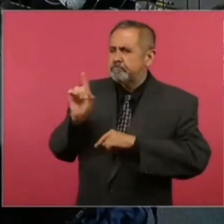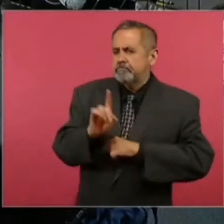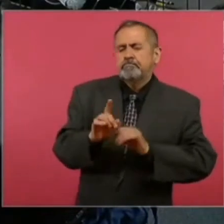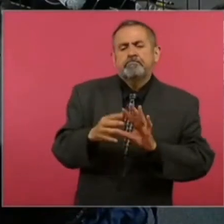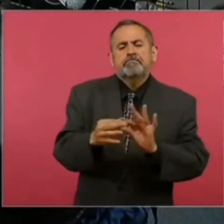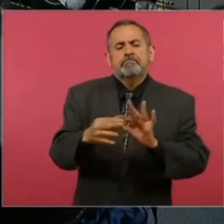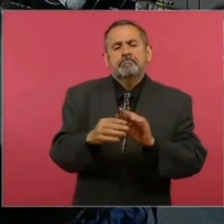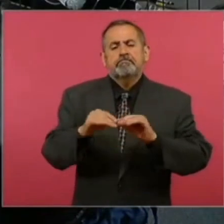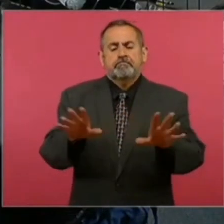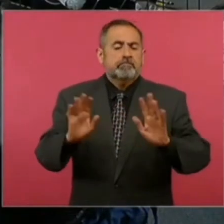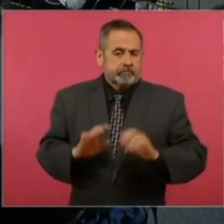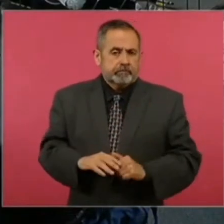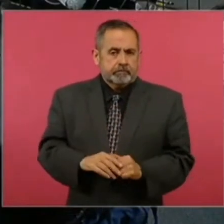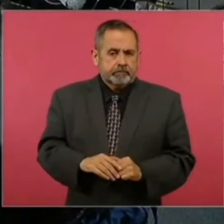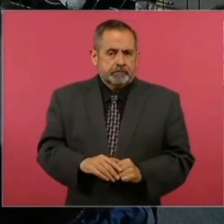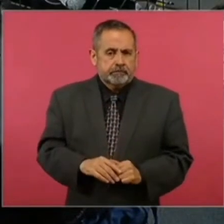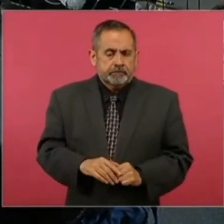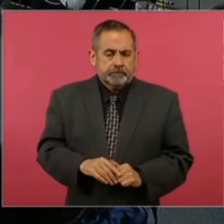yo no sé si